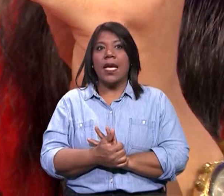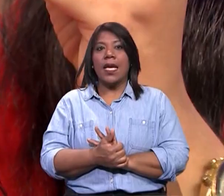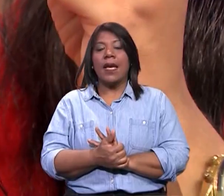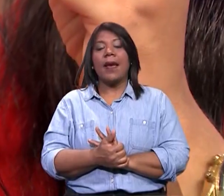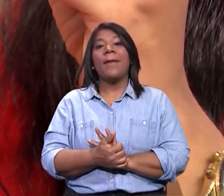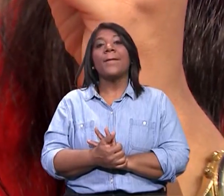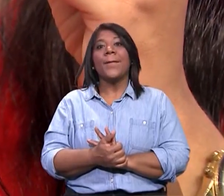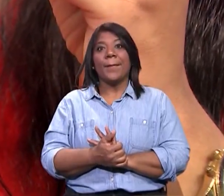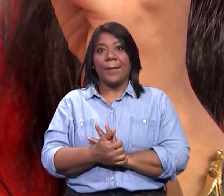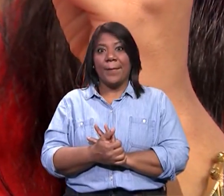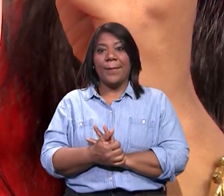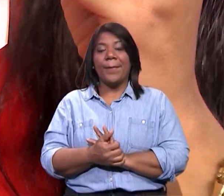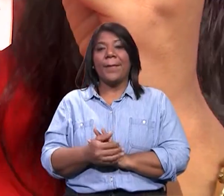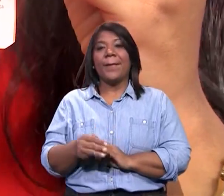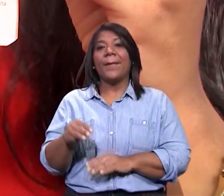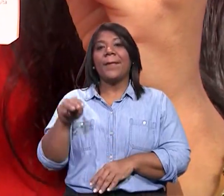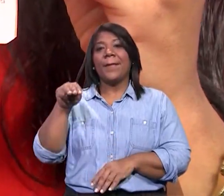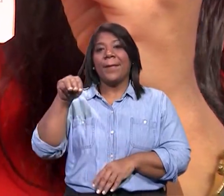Ahí está.